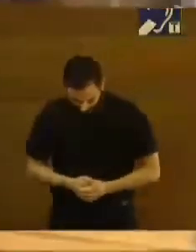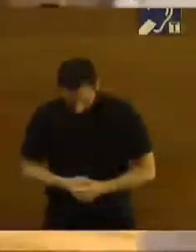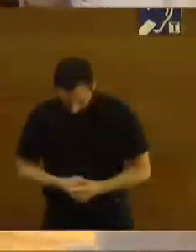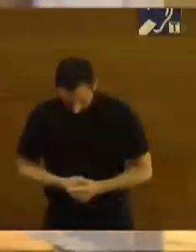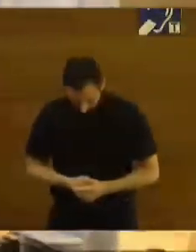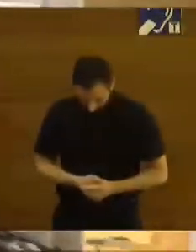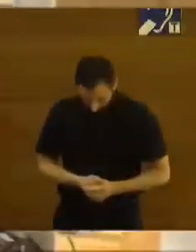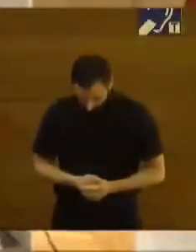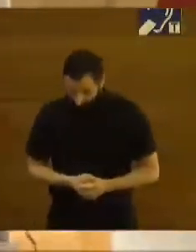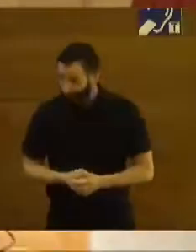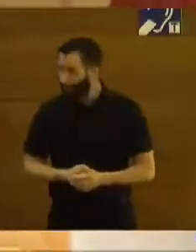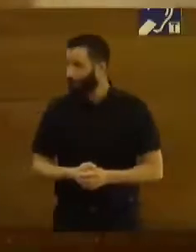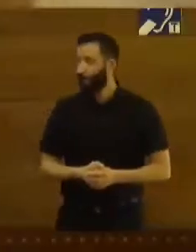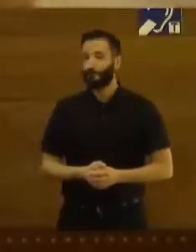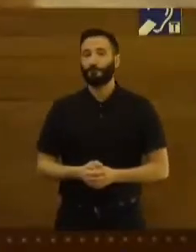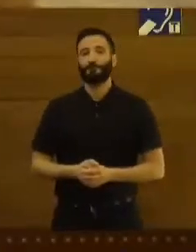Gracias.